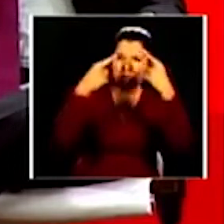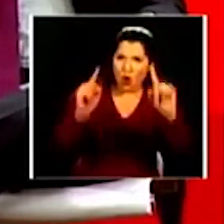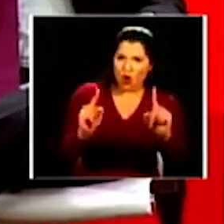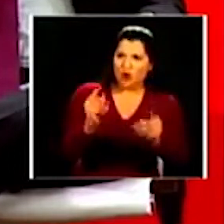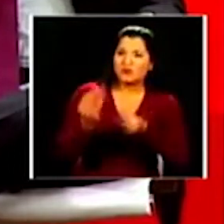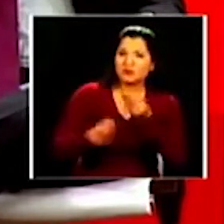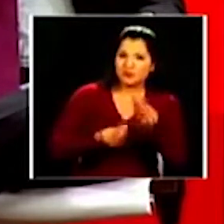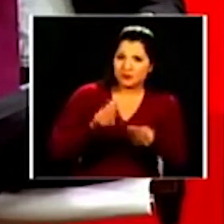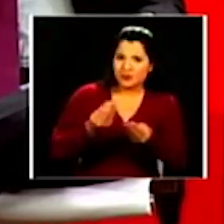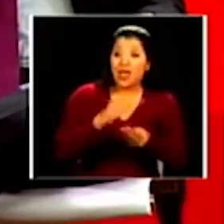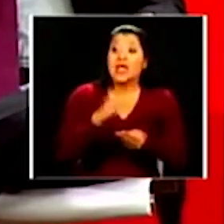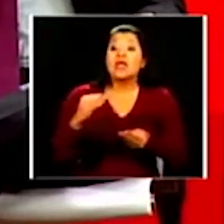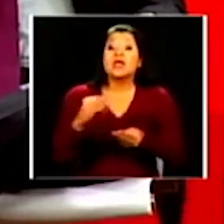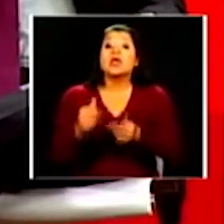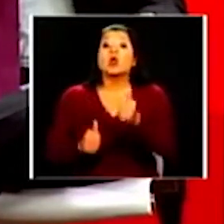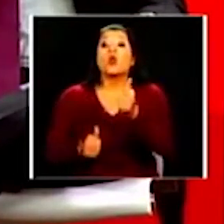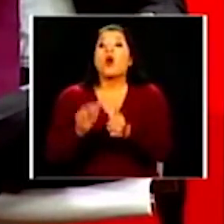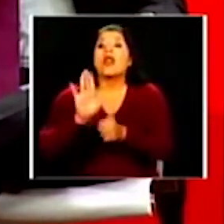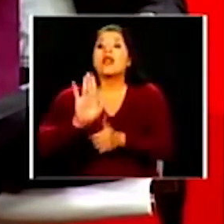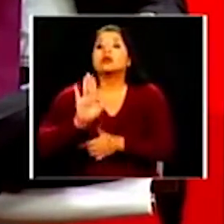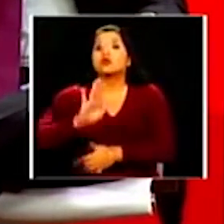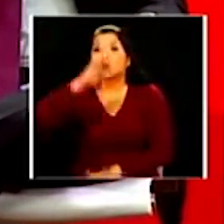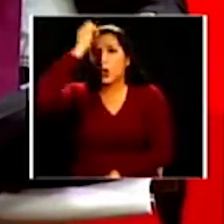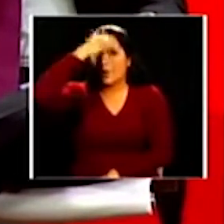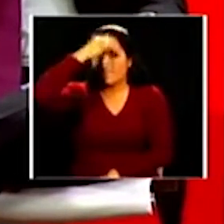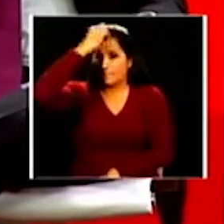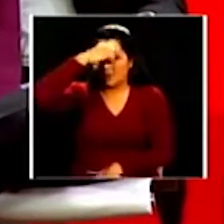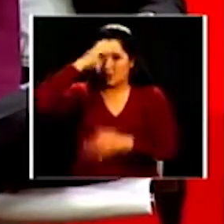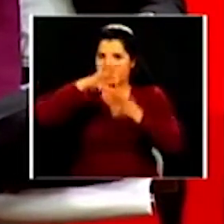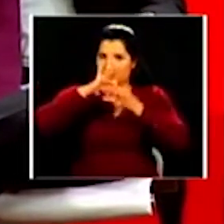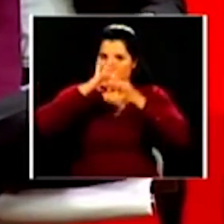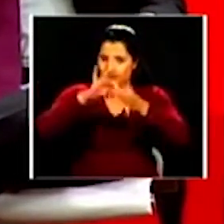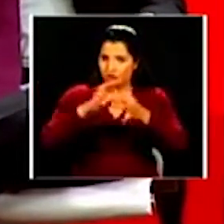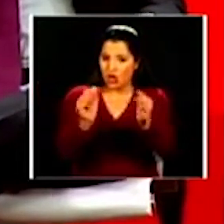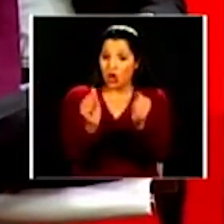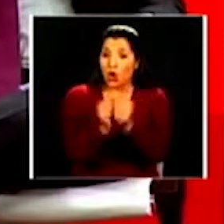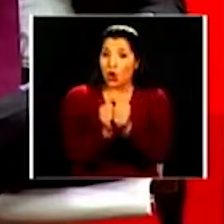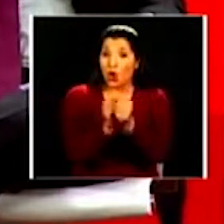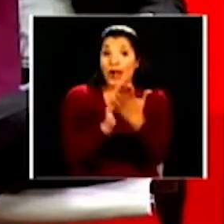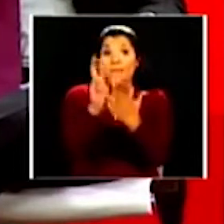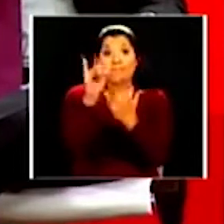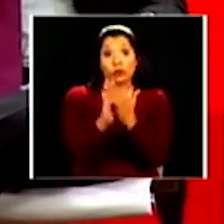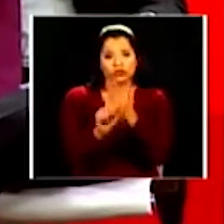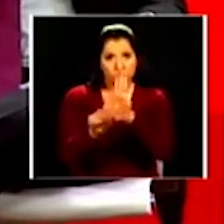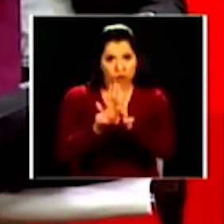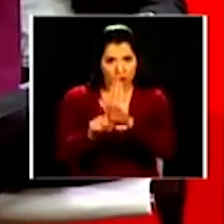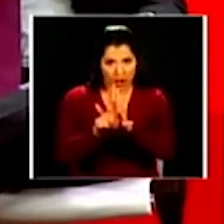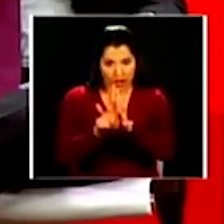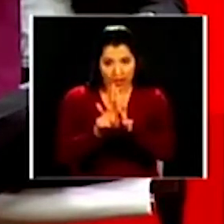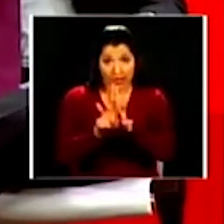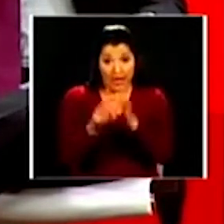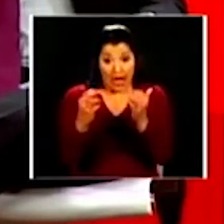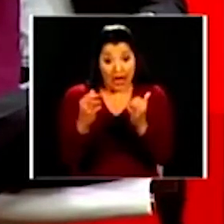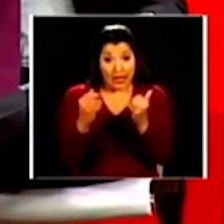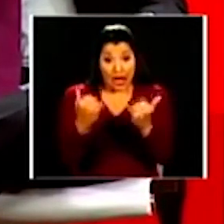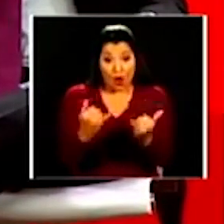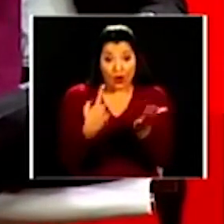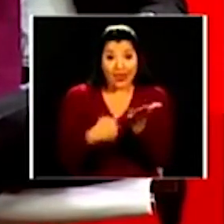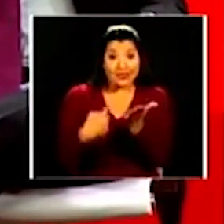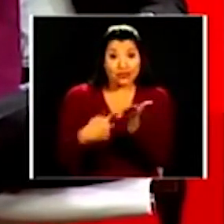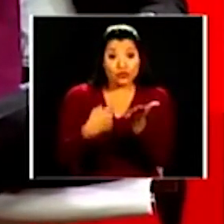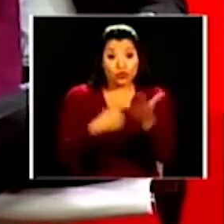¿Y cuál es su posición con respecto a este proyecto de ley que se está discutiendo en la Asamblea Legislativa,